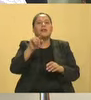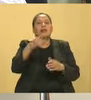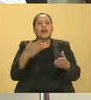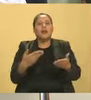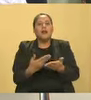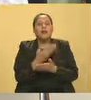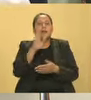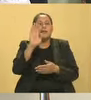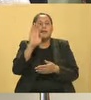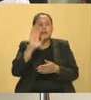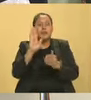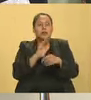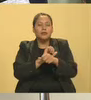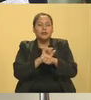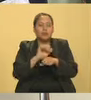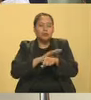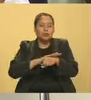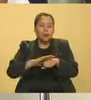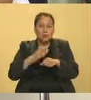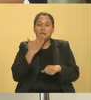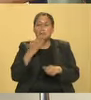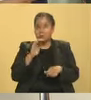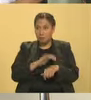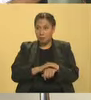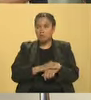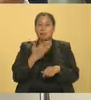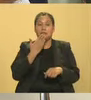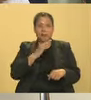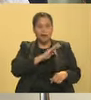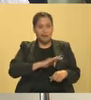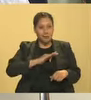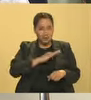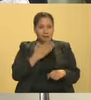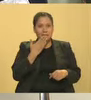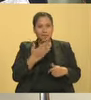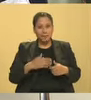la santa. Amigo, qué felicidad, ¿no?